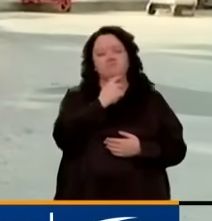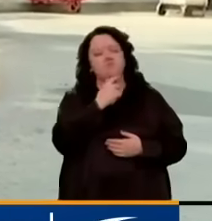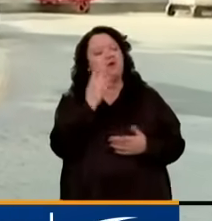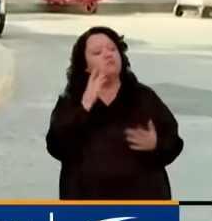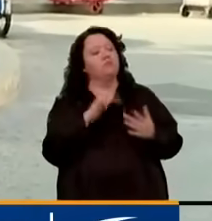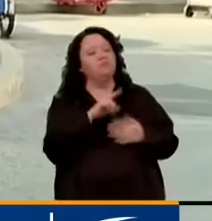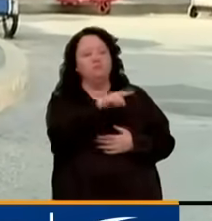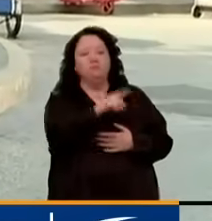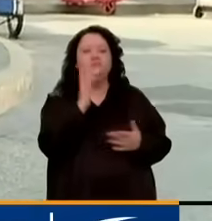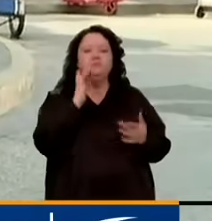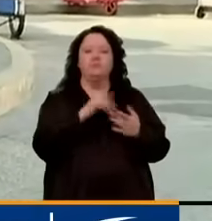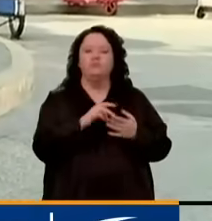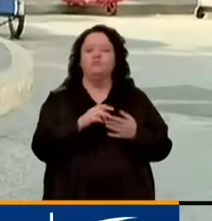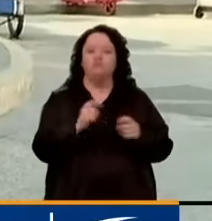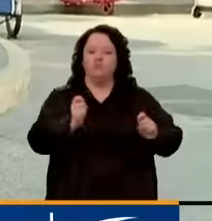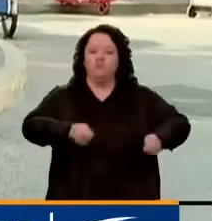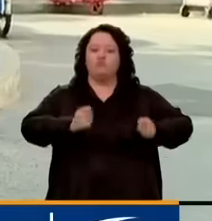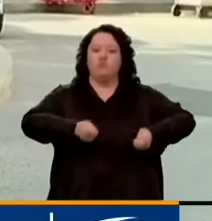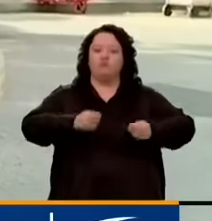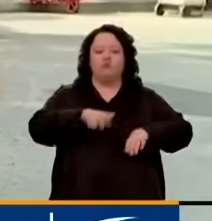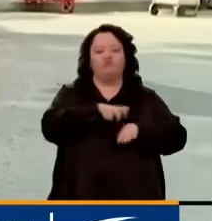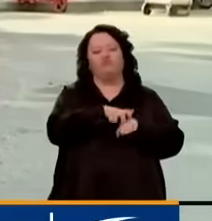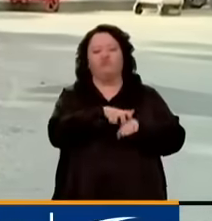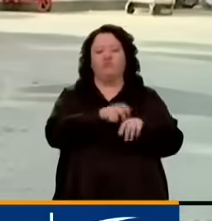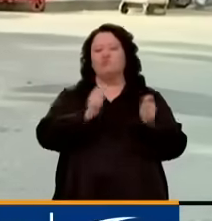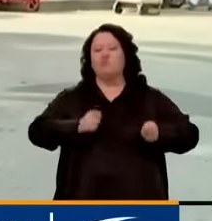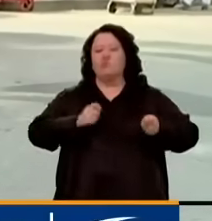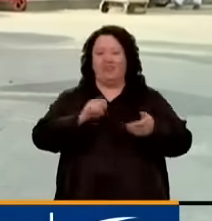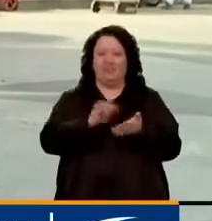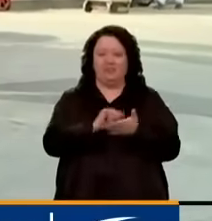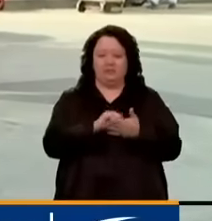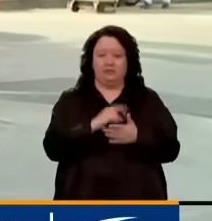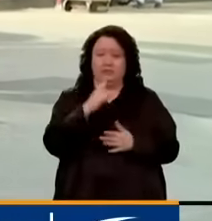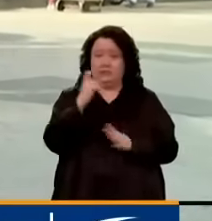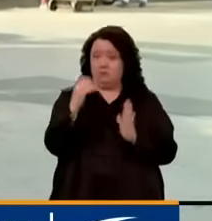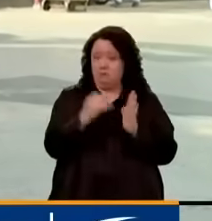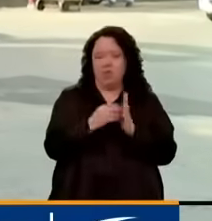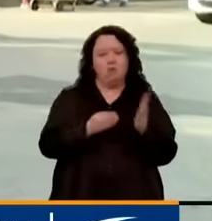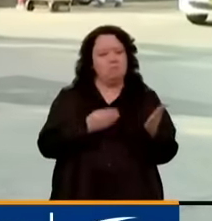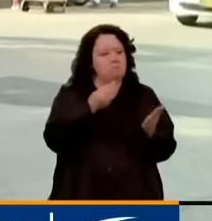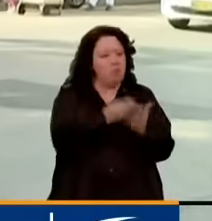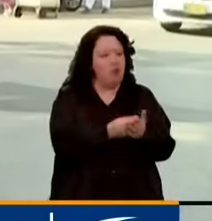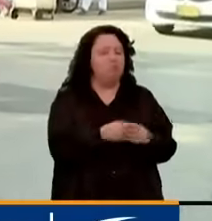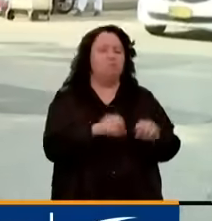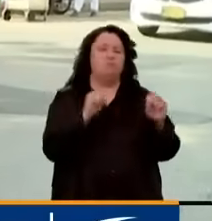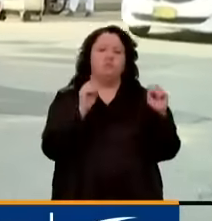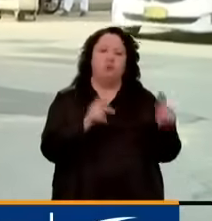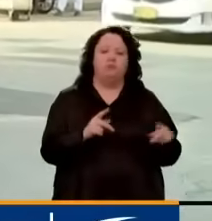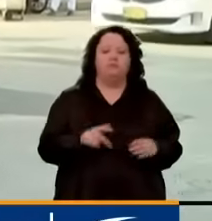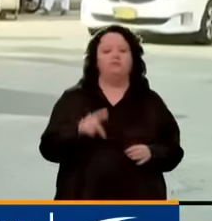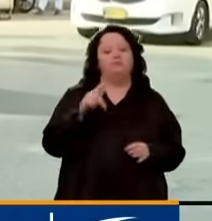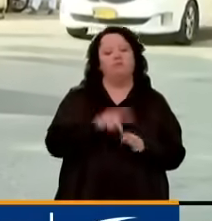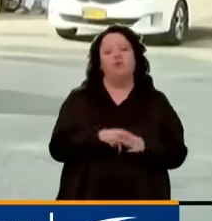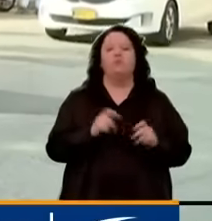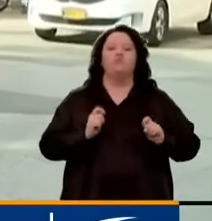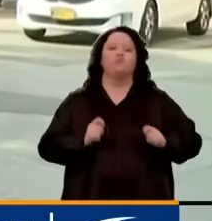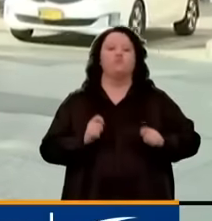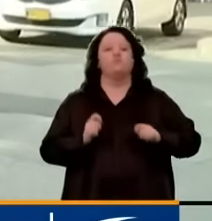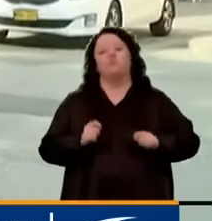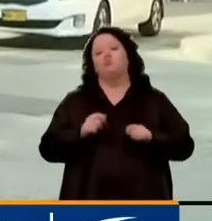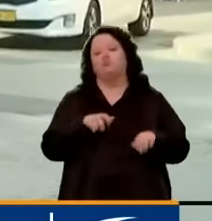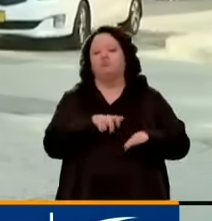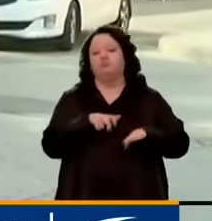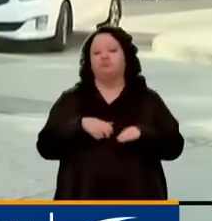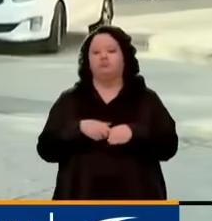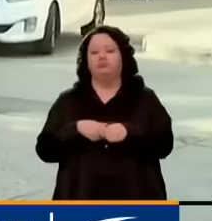través de un paseo en coche por el que le cobraron 100 mil pesos. Dice que el cochero lo llevó hasta un